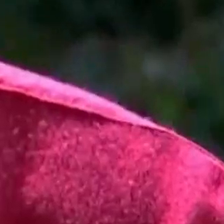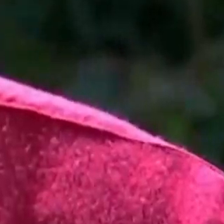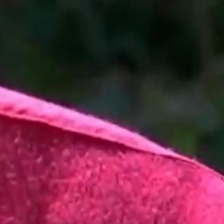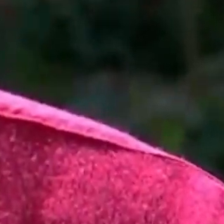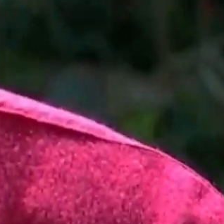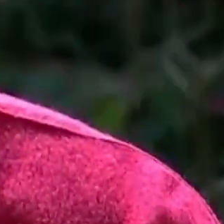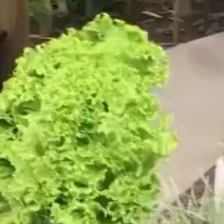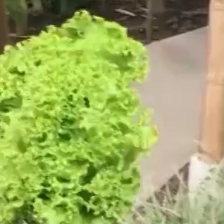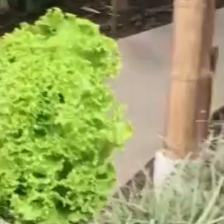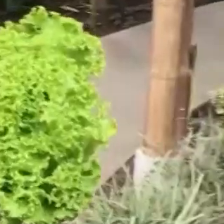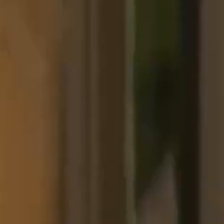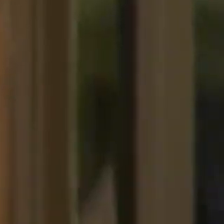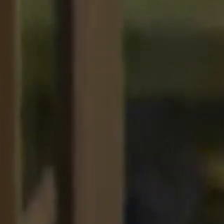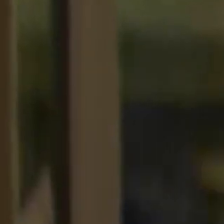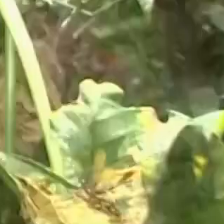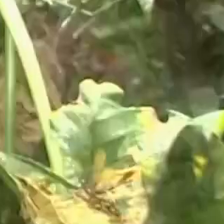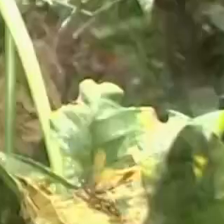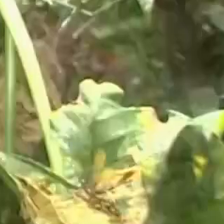conexión